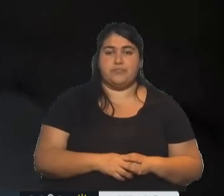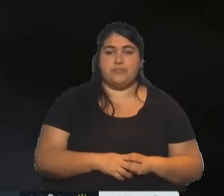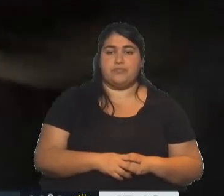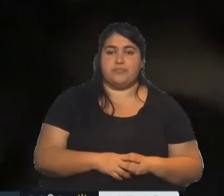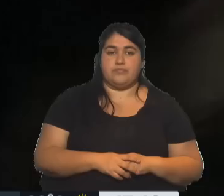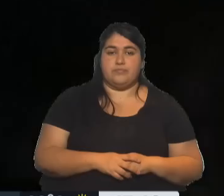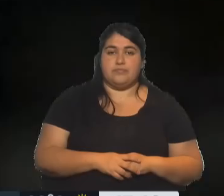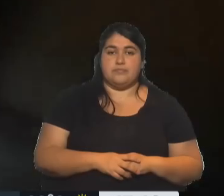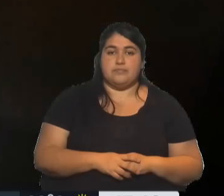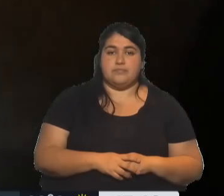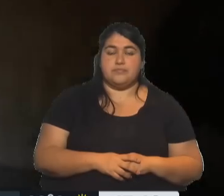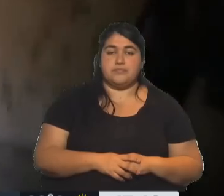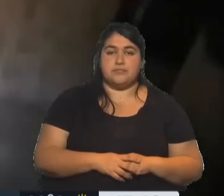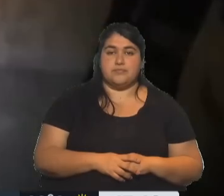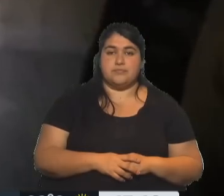¡Policía! ¡Policía!